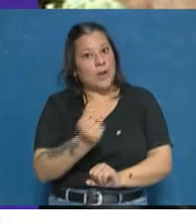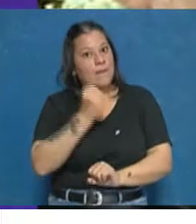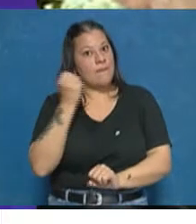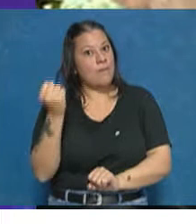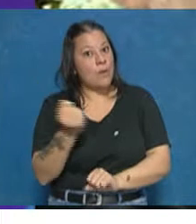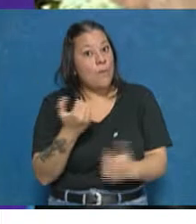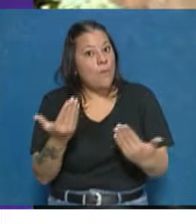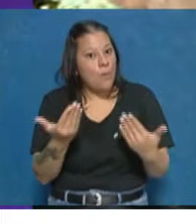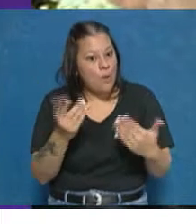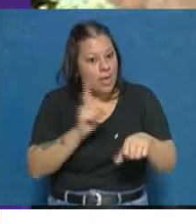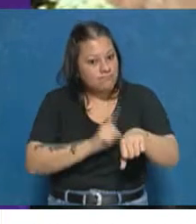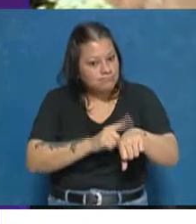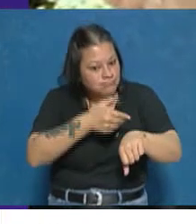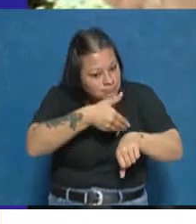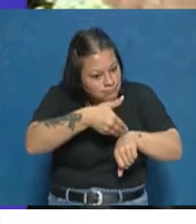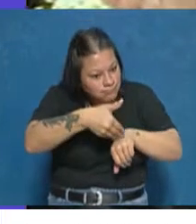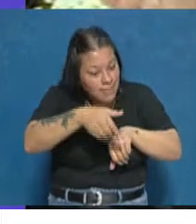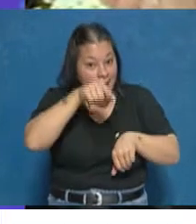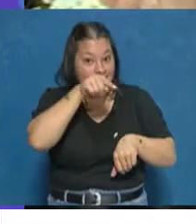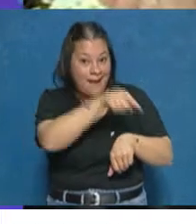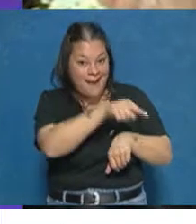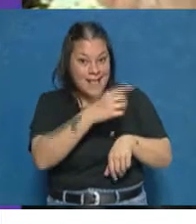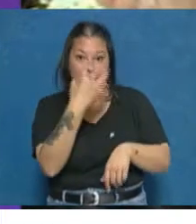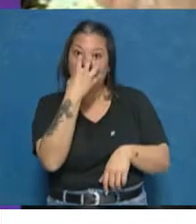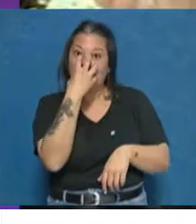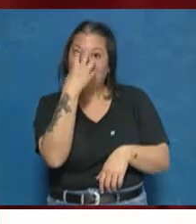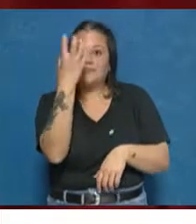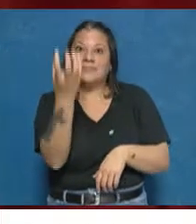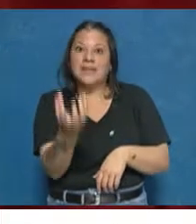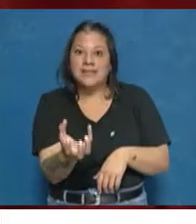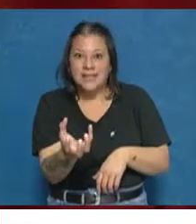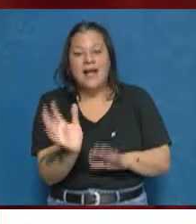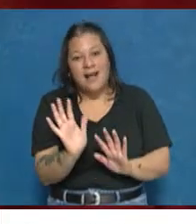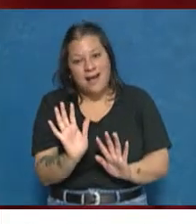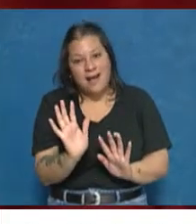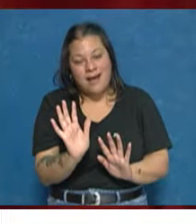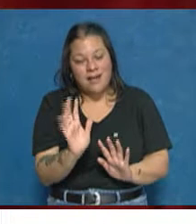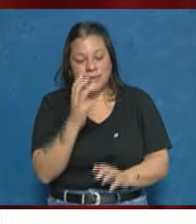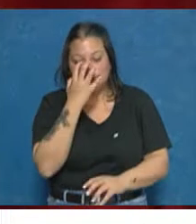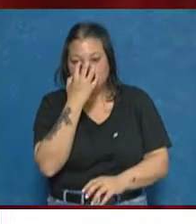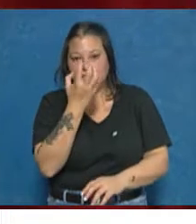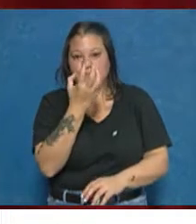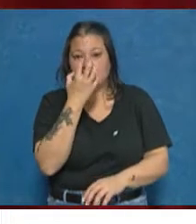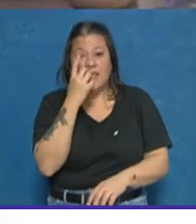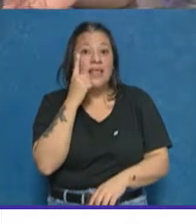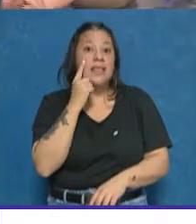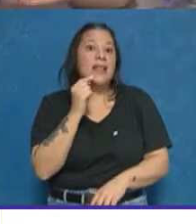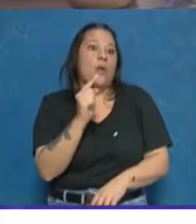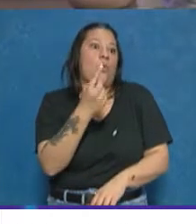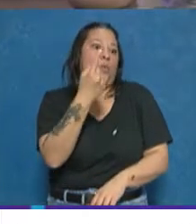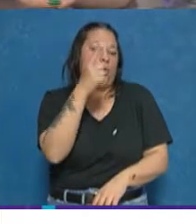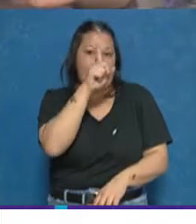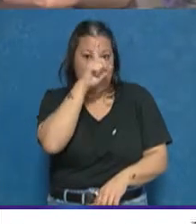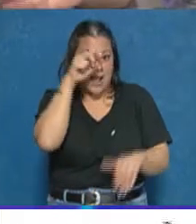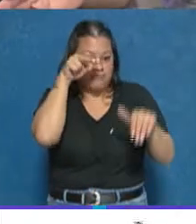porque probablemente en las próximas horas le quiten el respirador artificial que tenía o que estaba utilizando desde el día 1 en